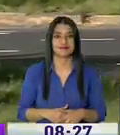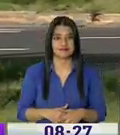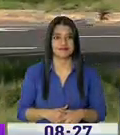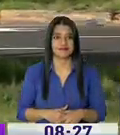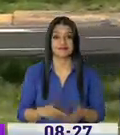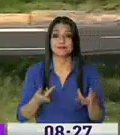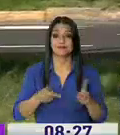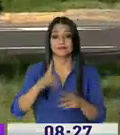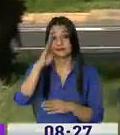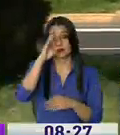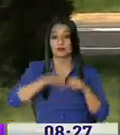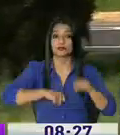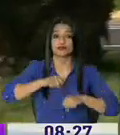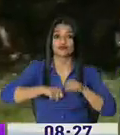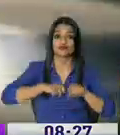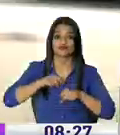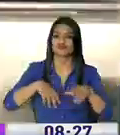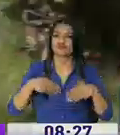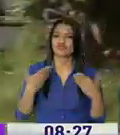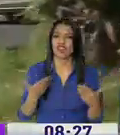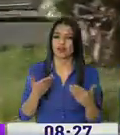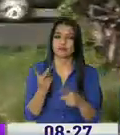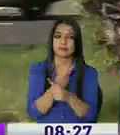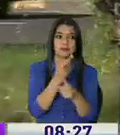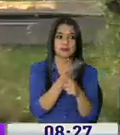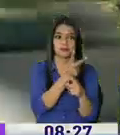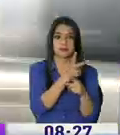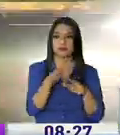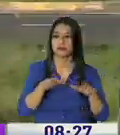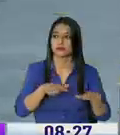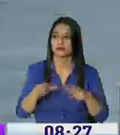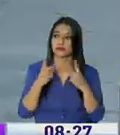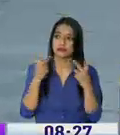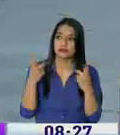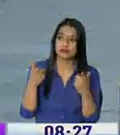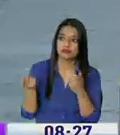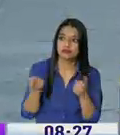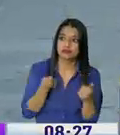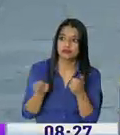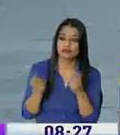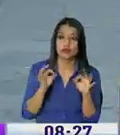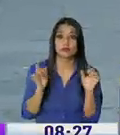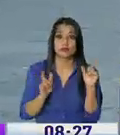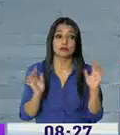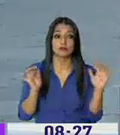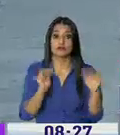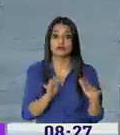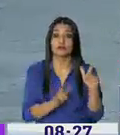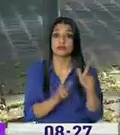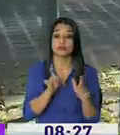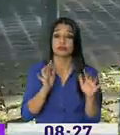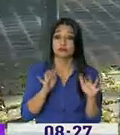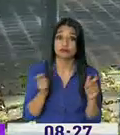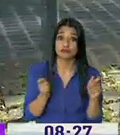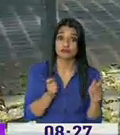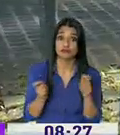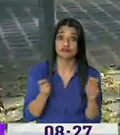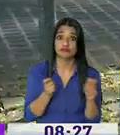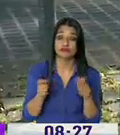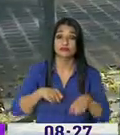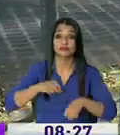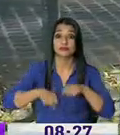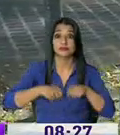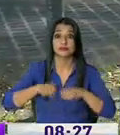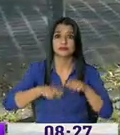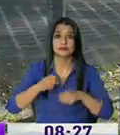Además, los policiclos buscan combatir a la delincuencia en los espacios públicos y lugares de concentración masiva de personas, pues el control en